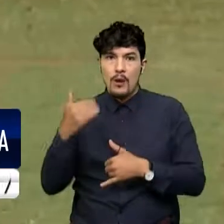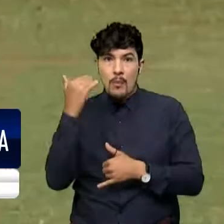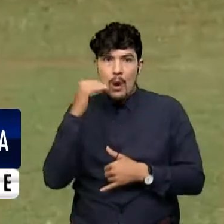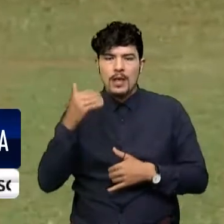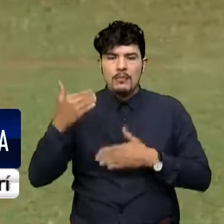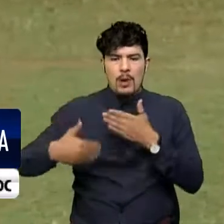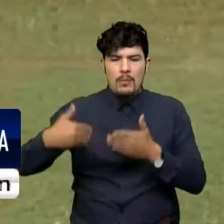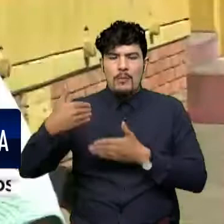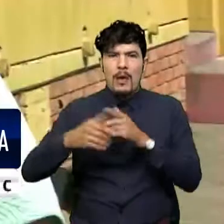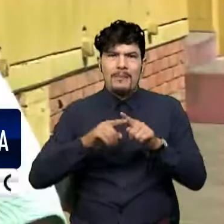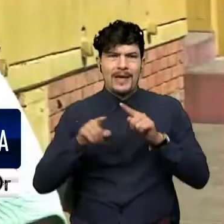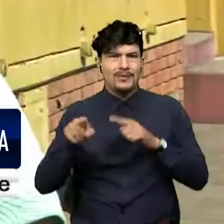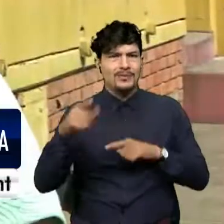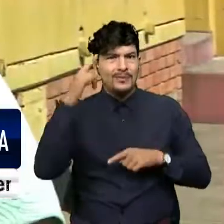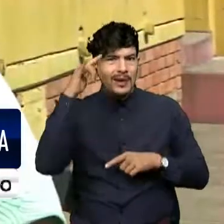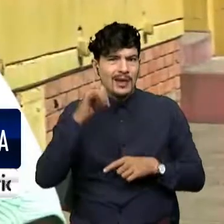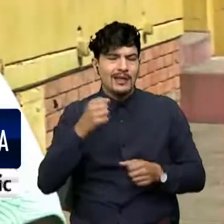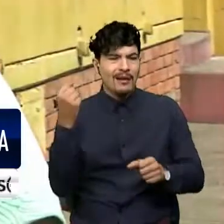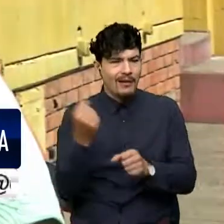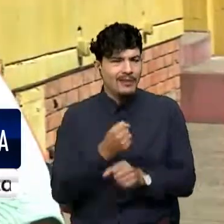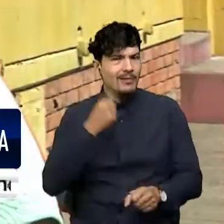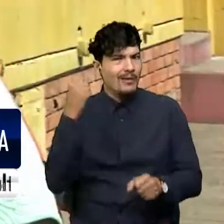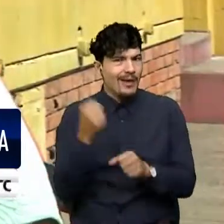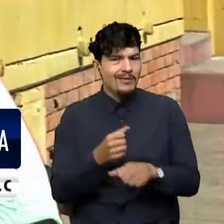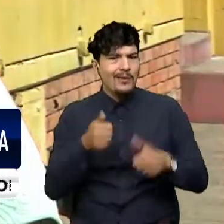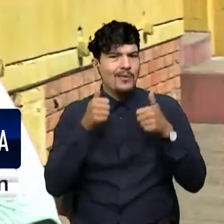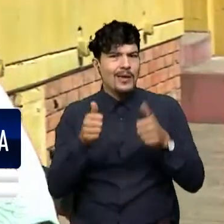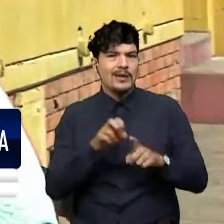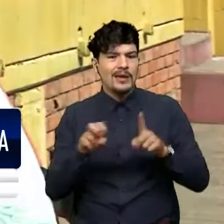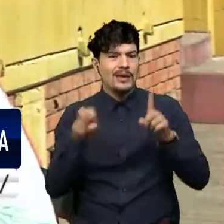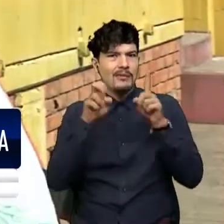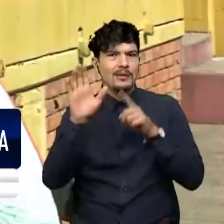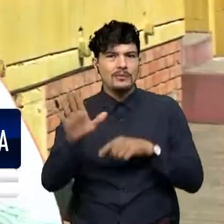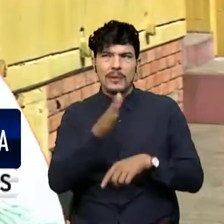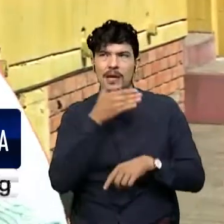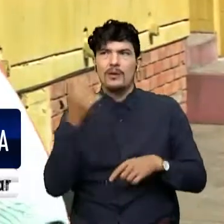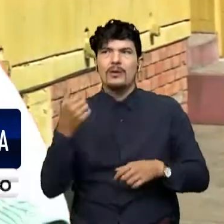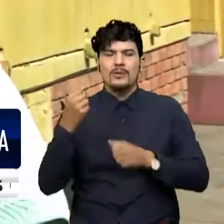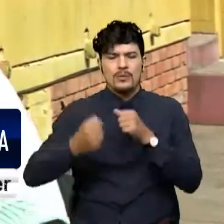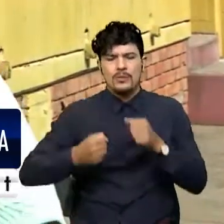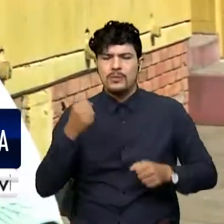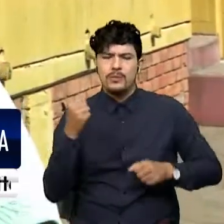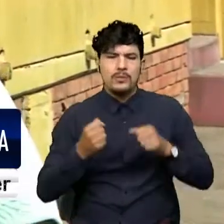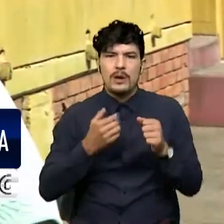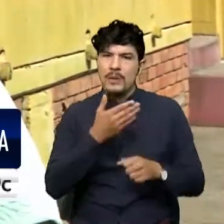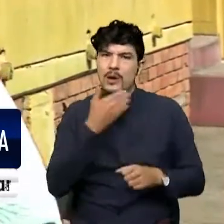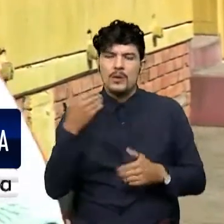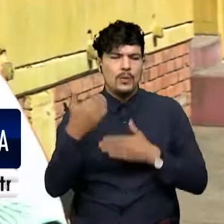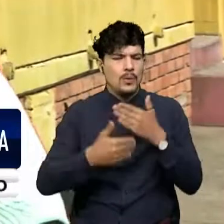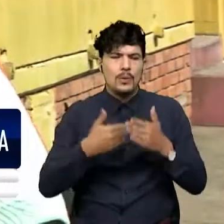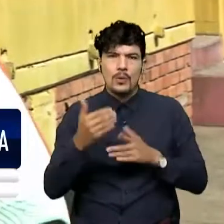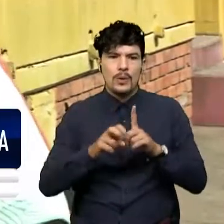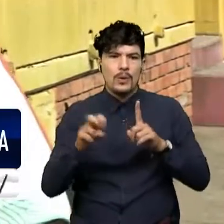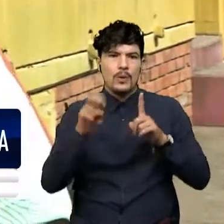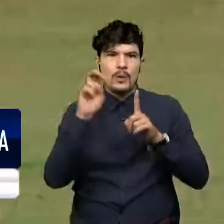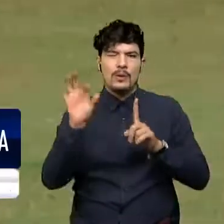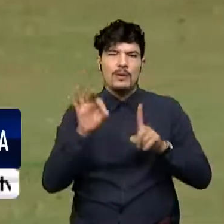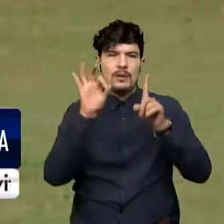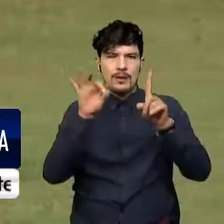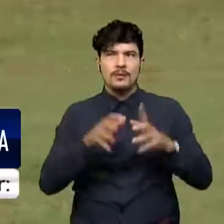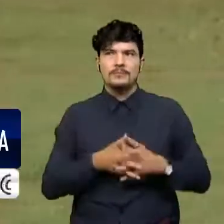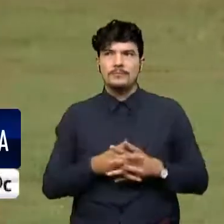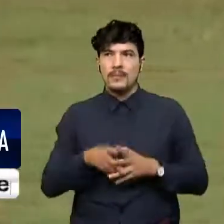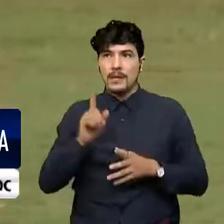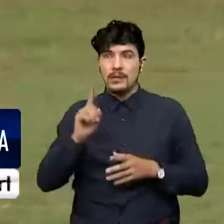proceso pero pero yo creo que vienen trabajando muy bien y es un equipo muy aguerrido entre yo creo que el partido es tan intensamente muy bueno